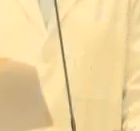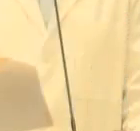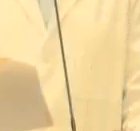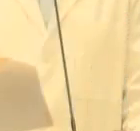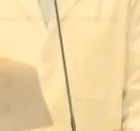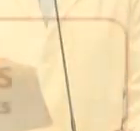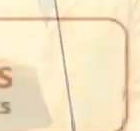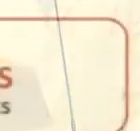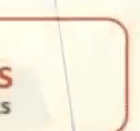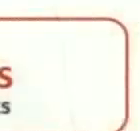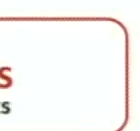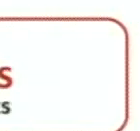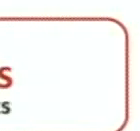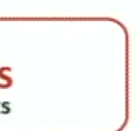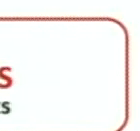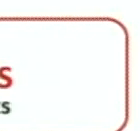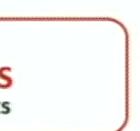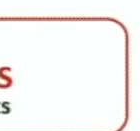1.426.000